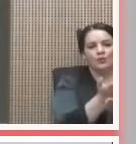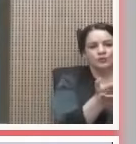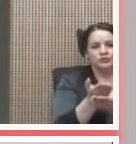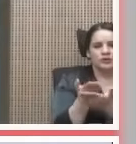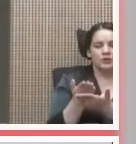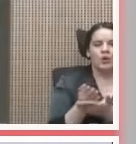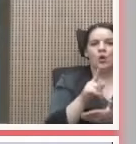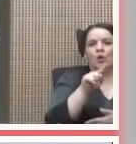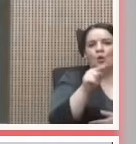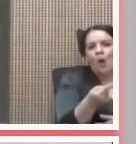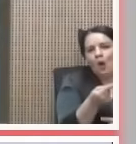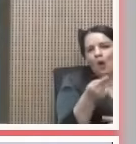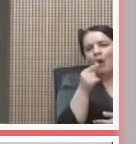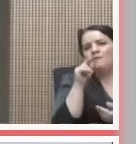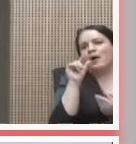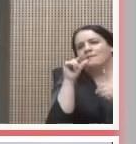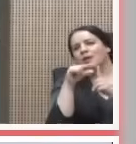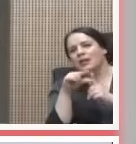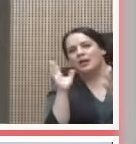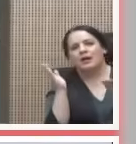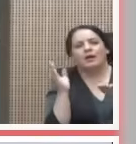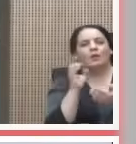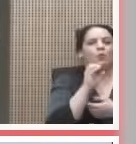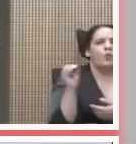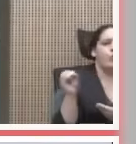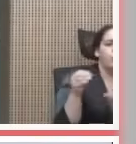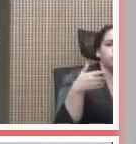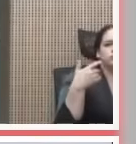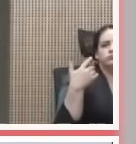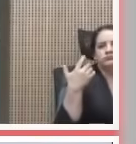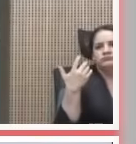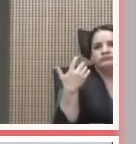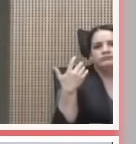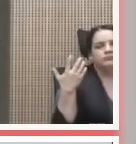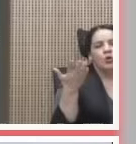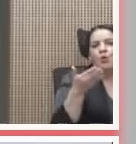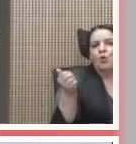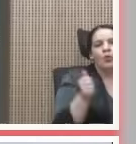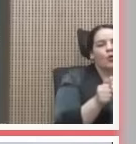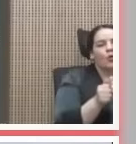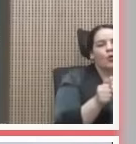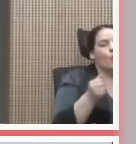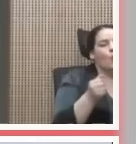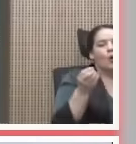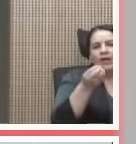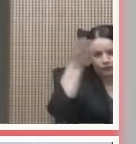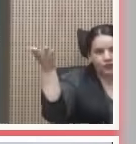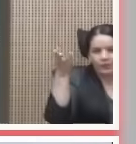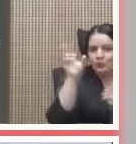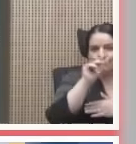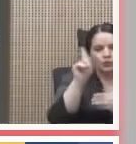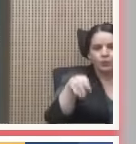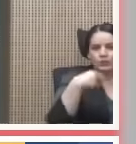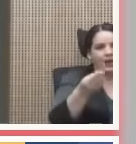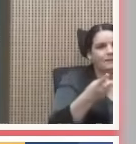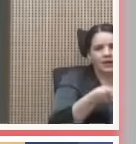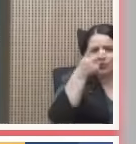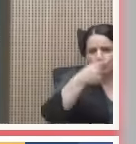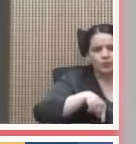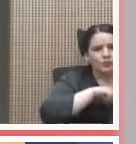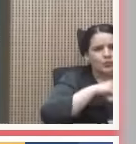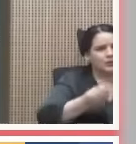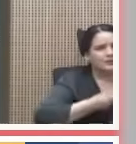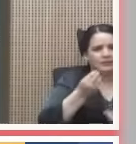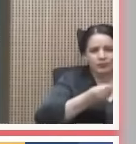una, no sé, con información que no genera valor. ¿Qué estamos haciendo nosotros,